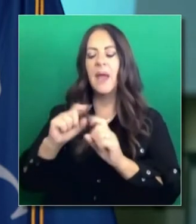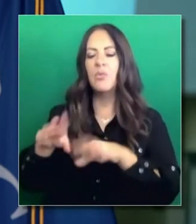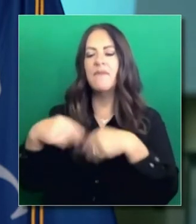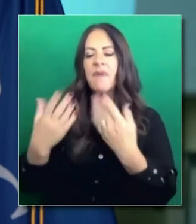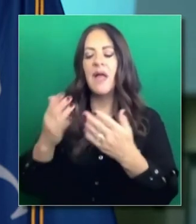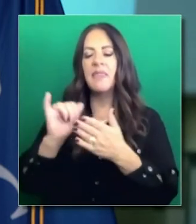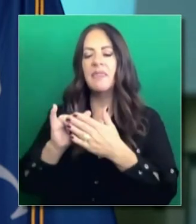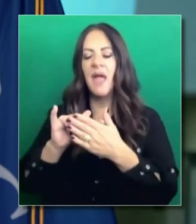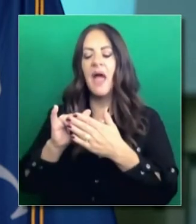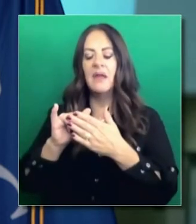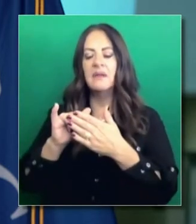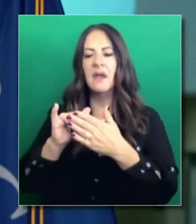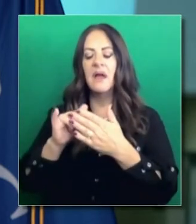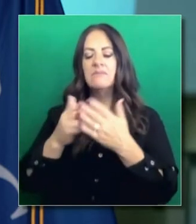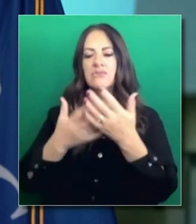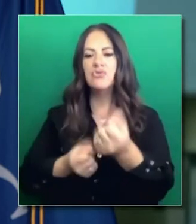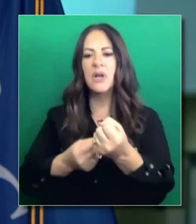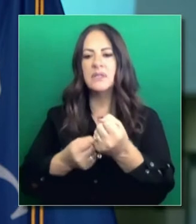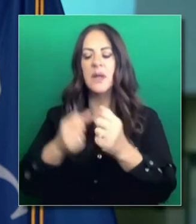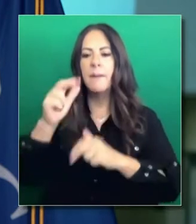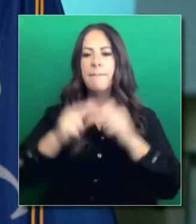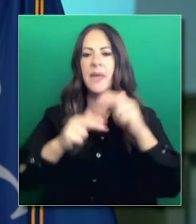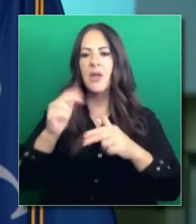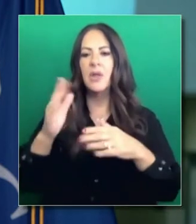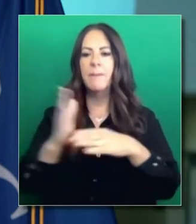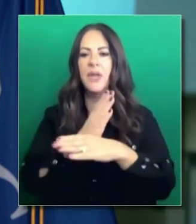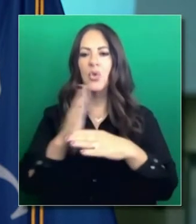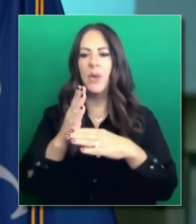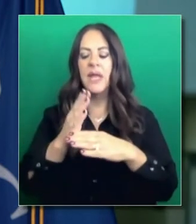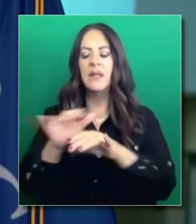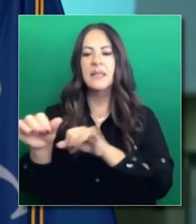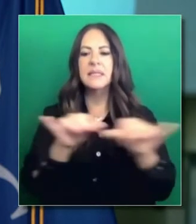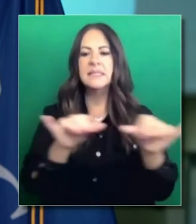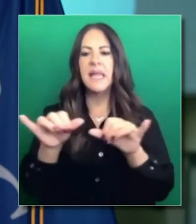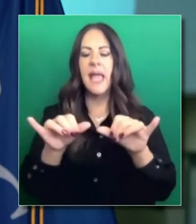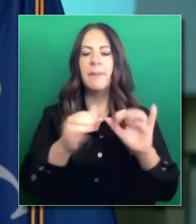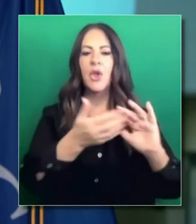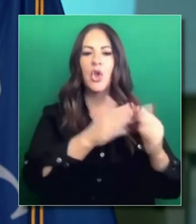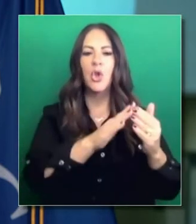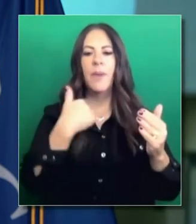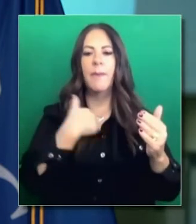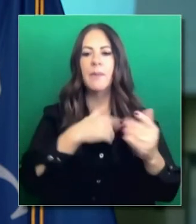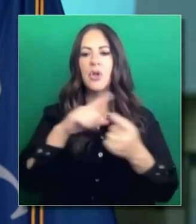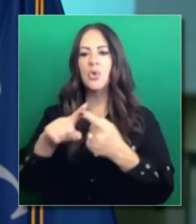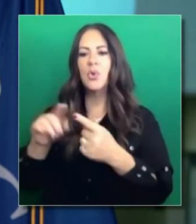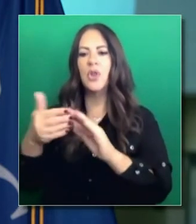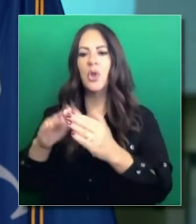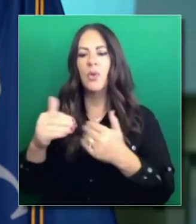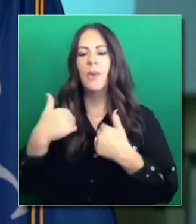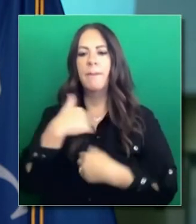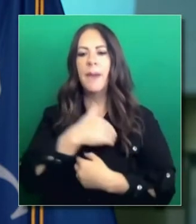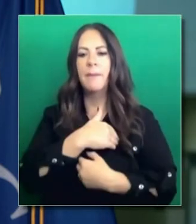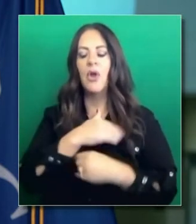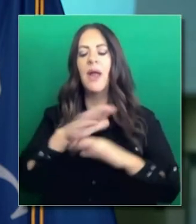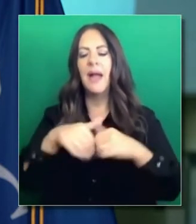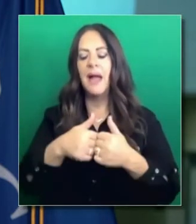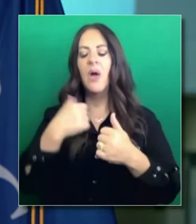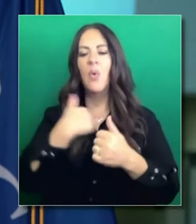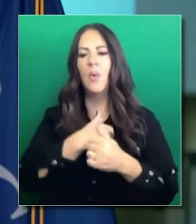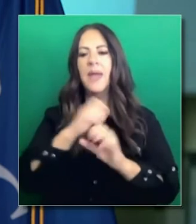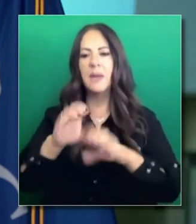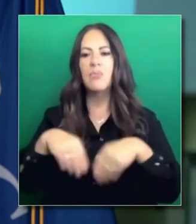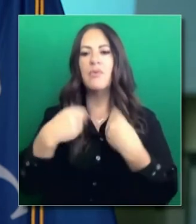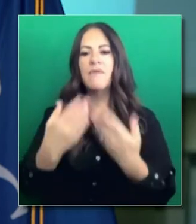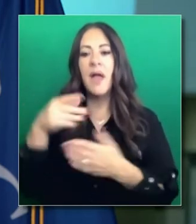el desempeño a nivel local con las vacunas. Lo vemos en anuncios públicos, lo vemos en la infraestructura de competencia local de